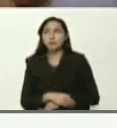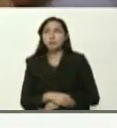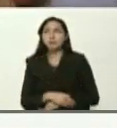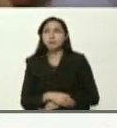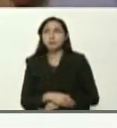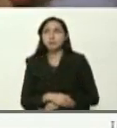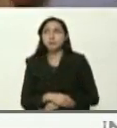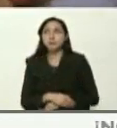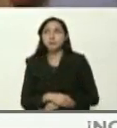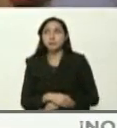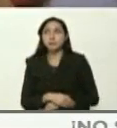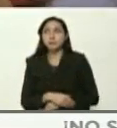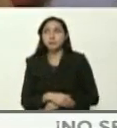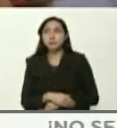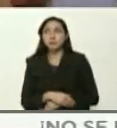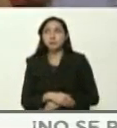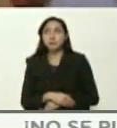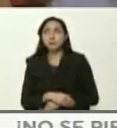alimentación